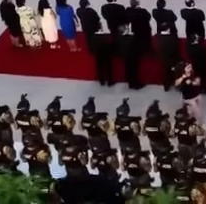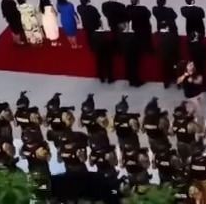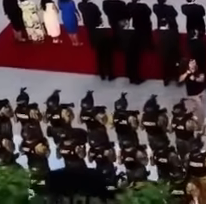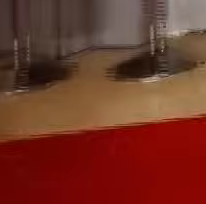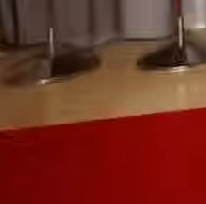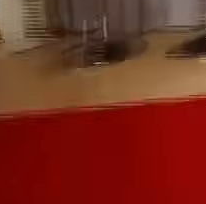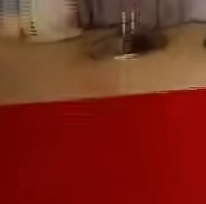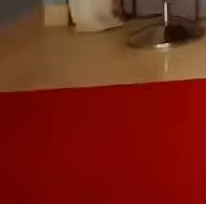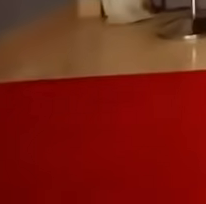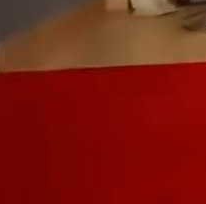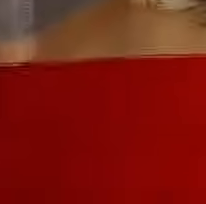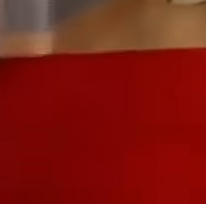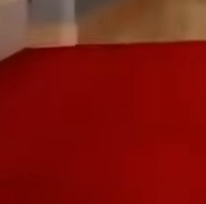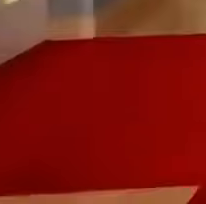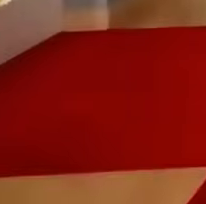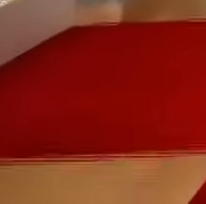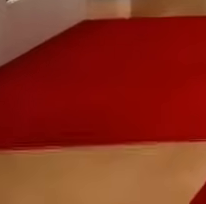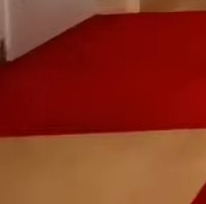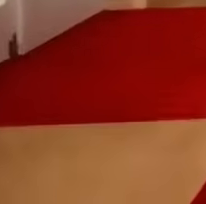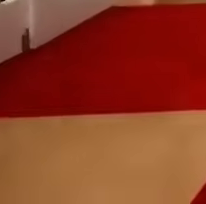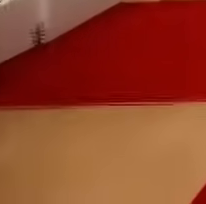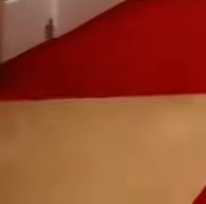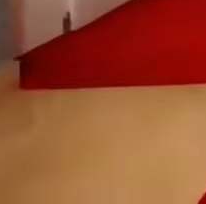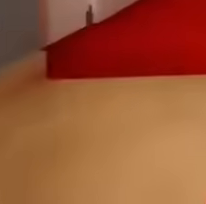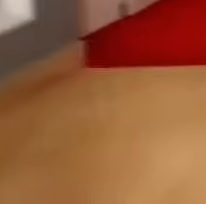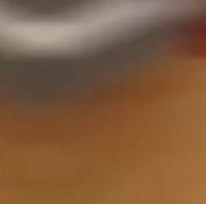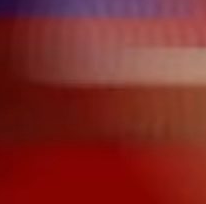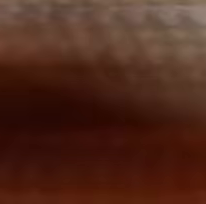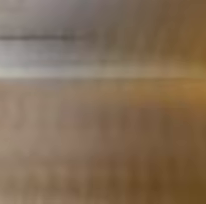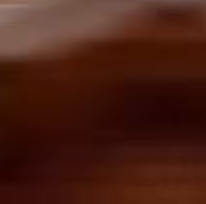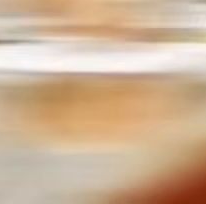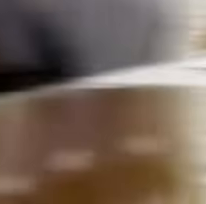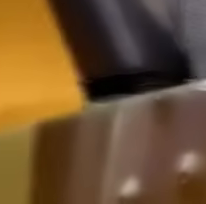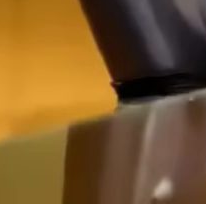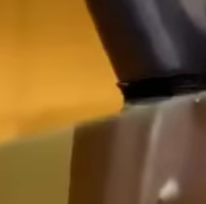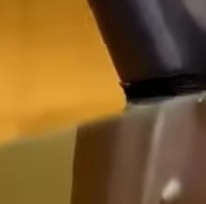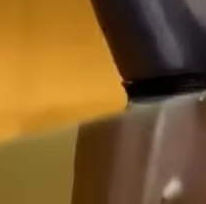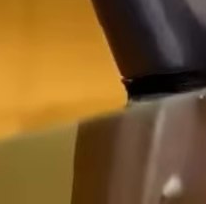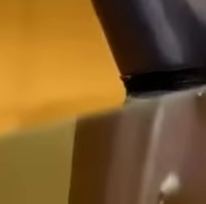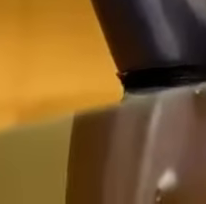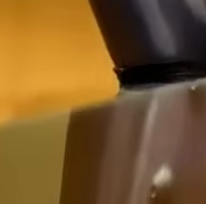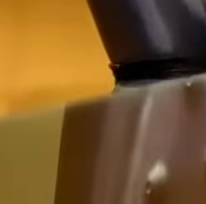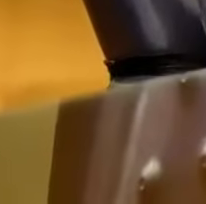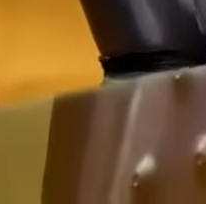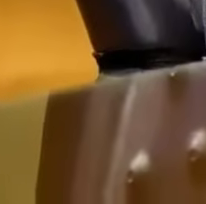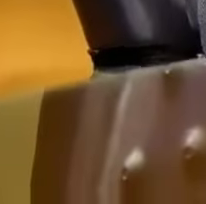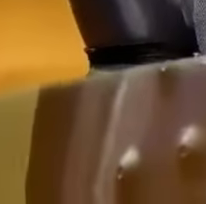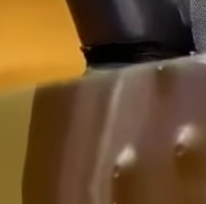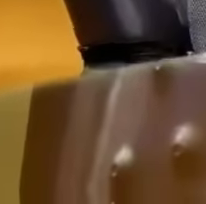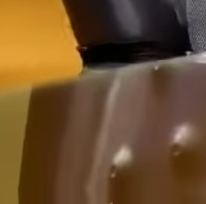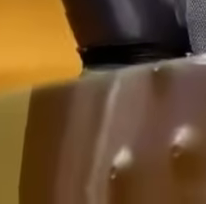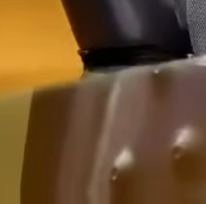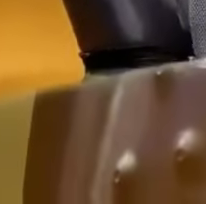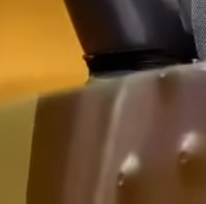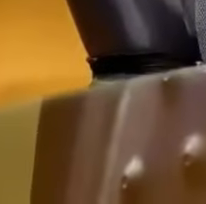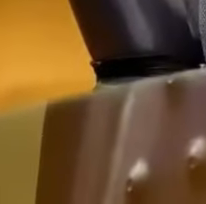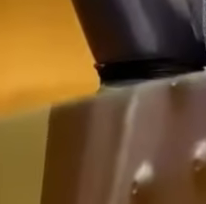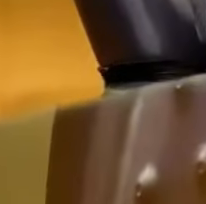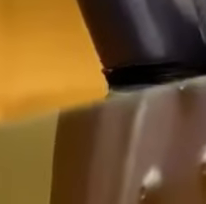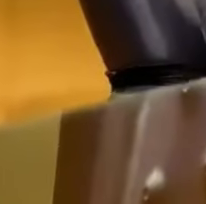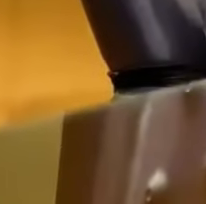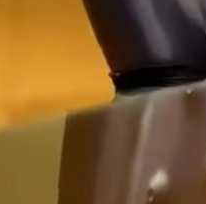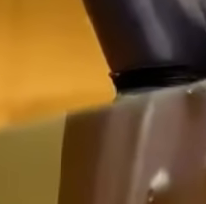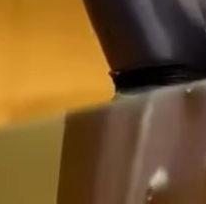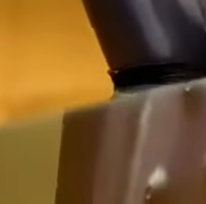atrás y ahora por fin se dio. Es por eso que la diputada Suez y Callejas le dio tremenda cerrada de boca. Sin